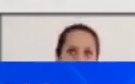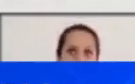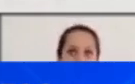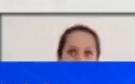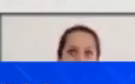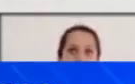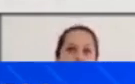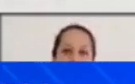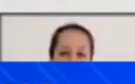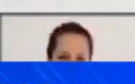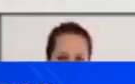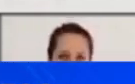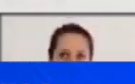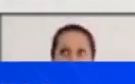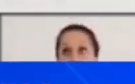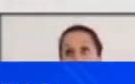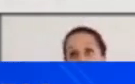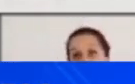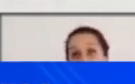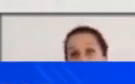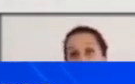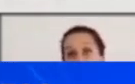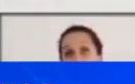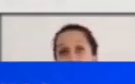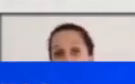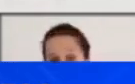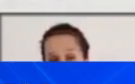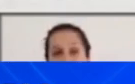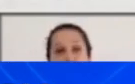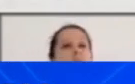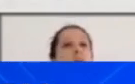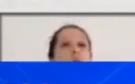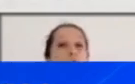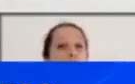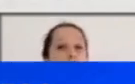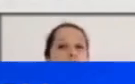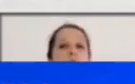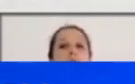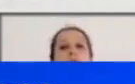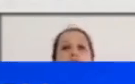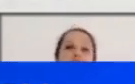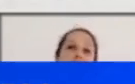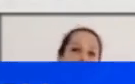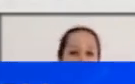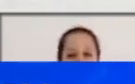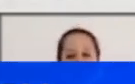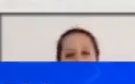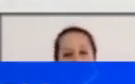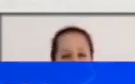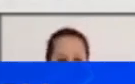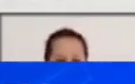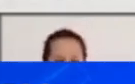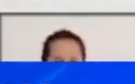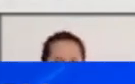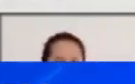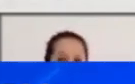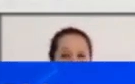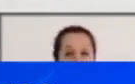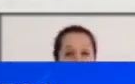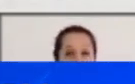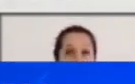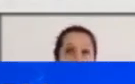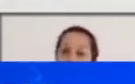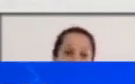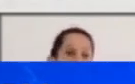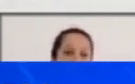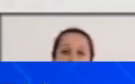la población total y en el 2050 las personas mayores representarán nueve puntos porcentuales más hasta llegar a un cuarto de